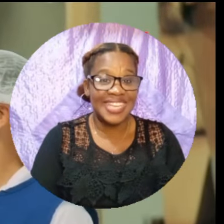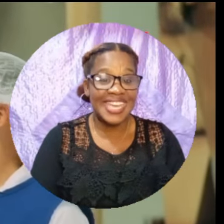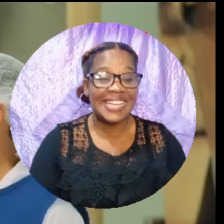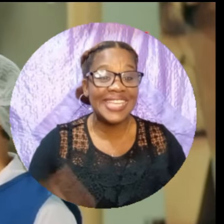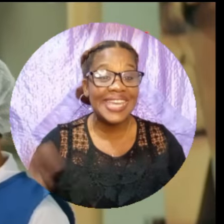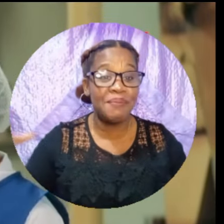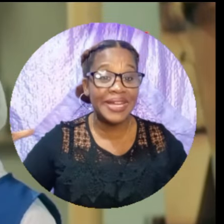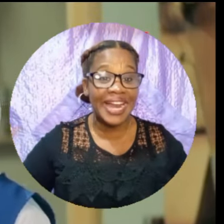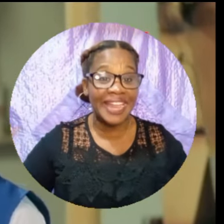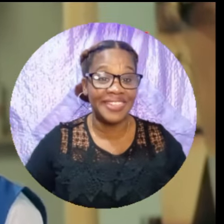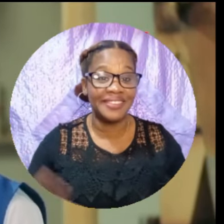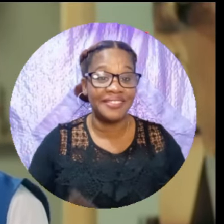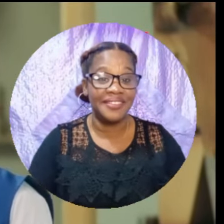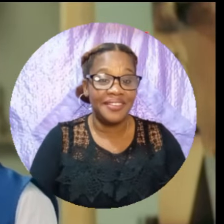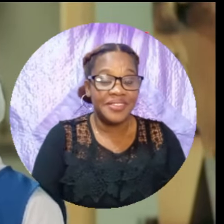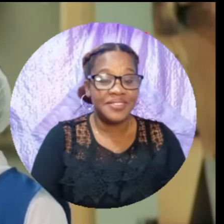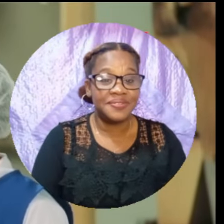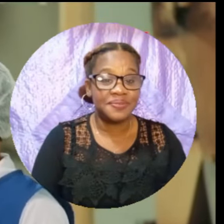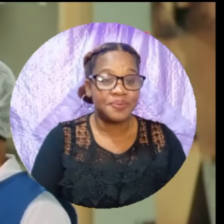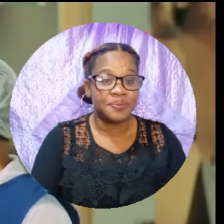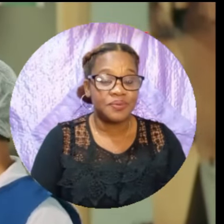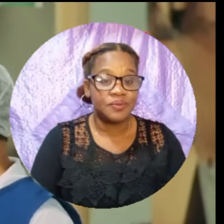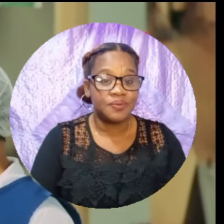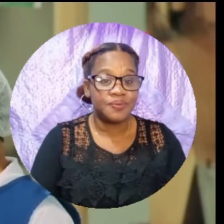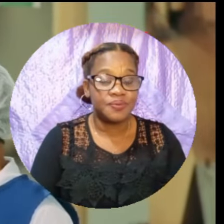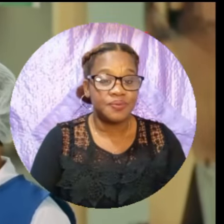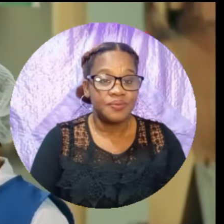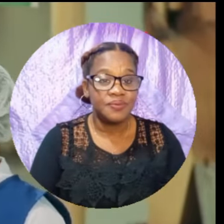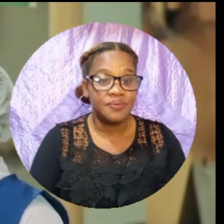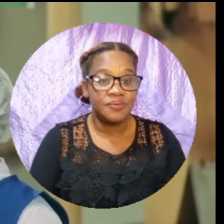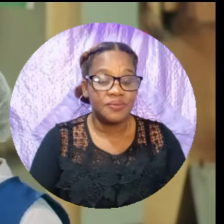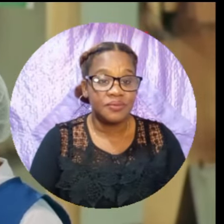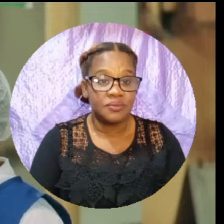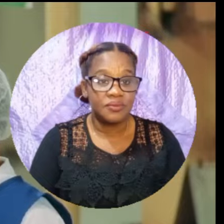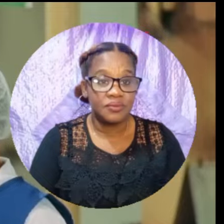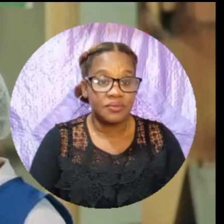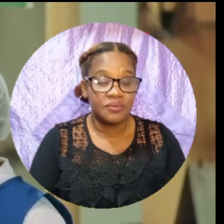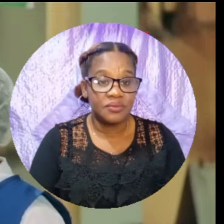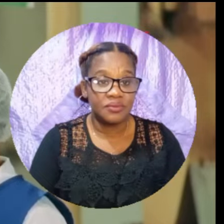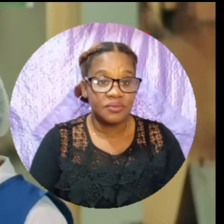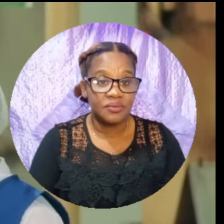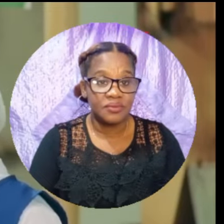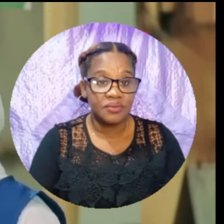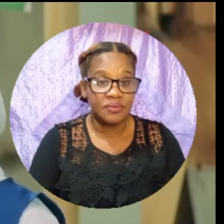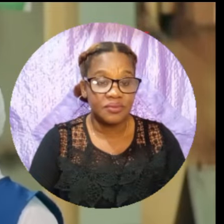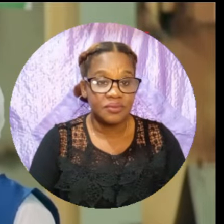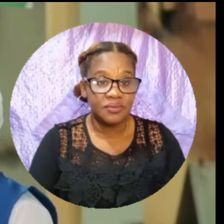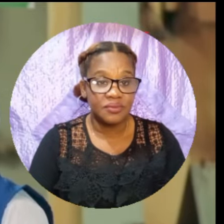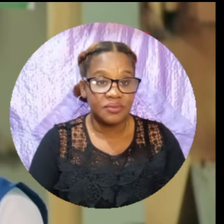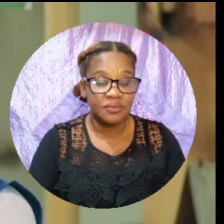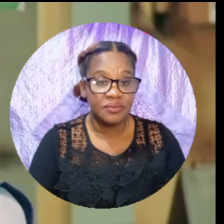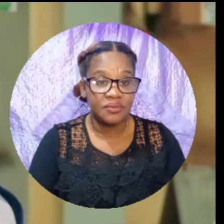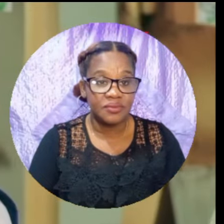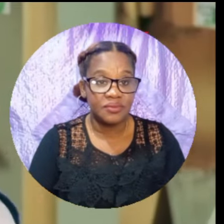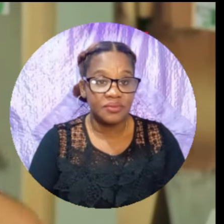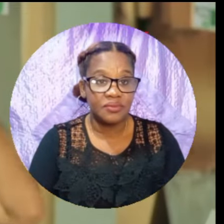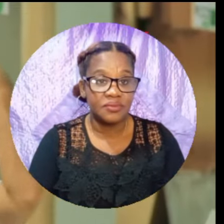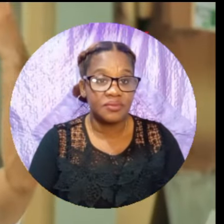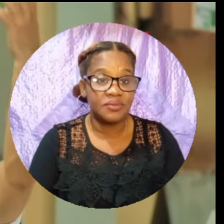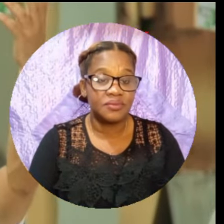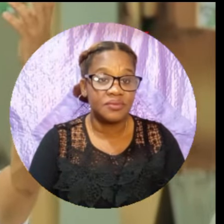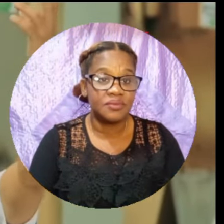Aquí, después que clasificamos el café, pasamos por todo el proceso. ¿Qué calderas, man? Entonces, traemos el café ya en estado oro, verde, lo